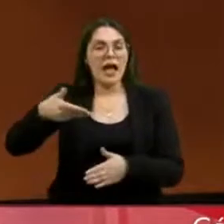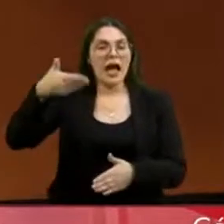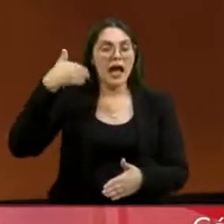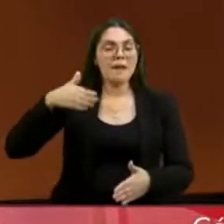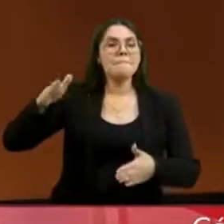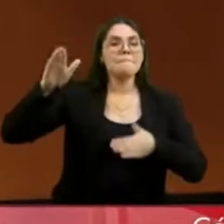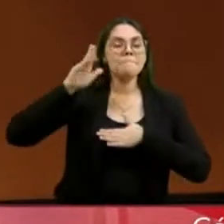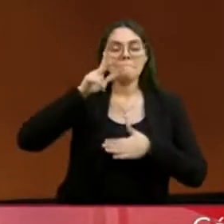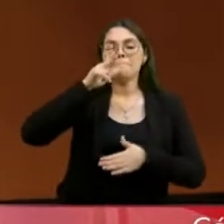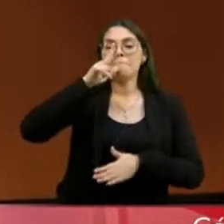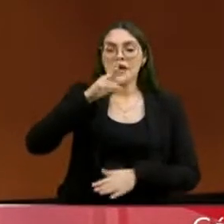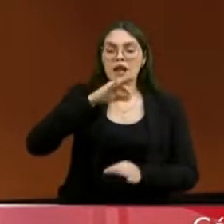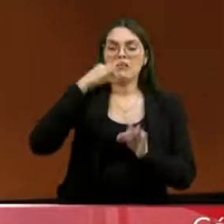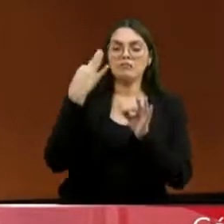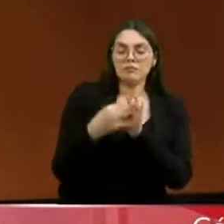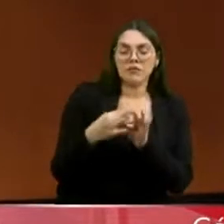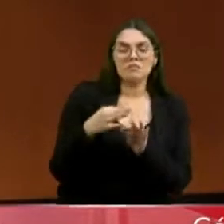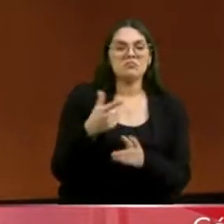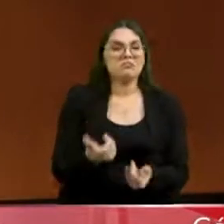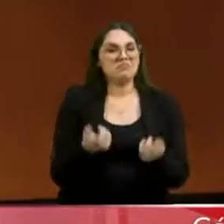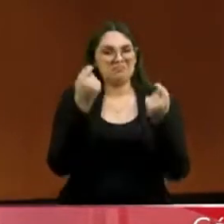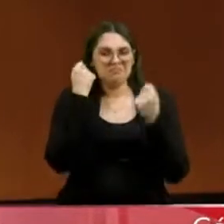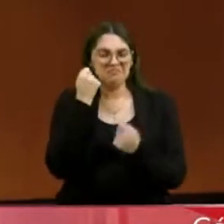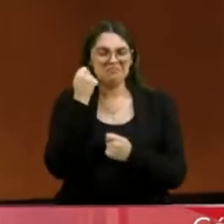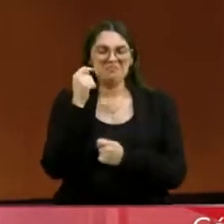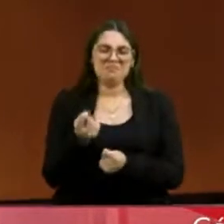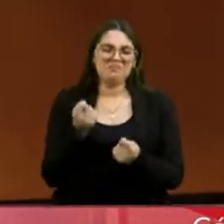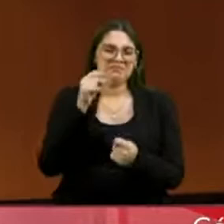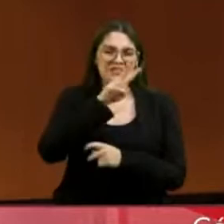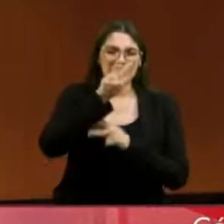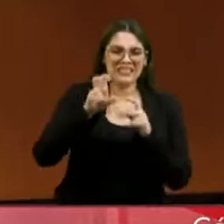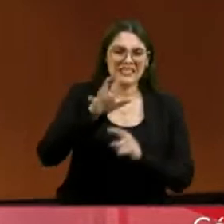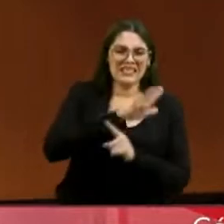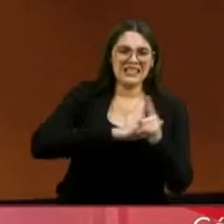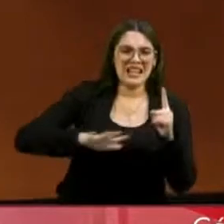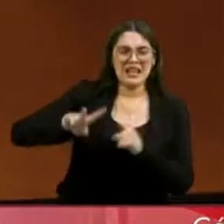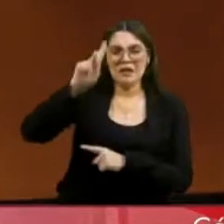generó una sesión tormentosa, por decirlo